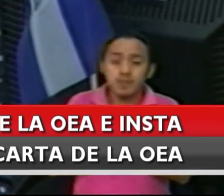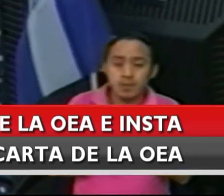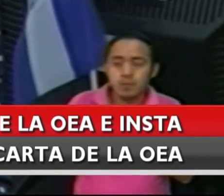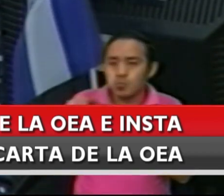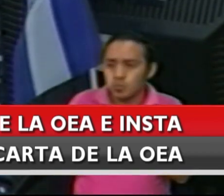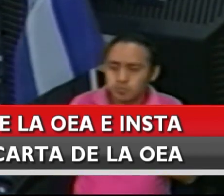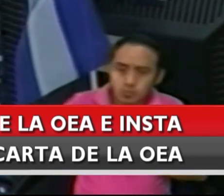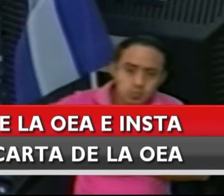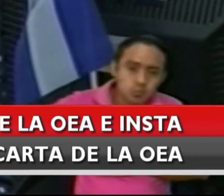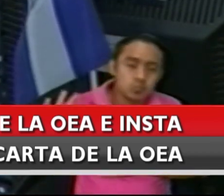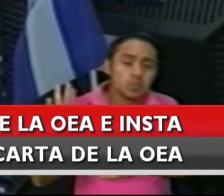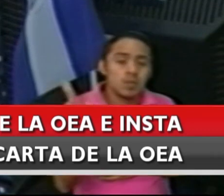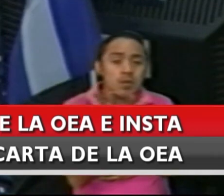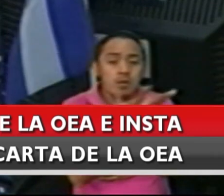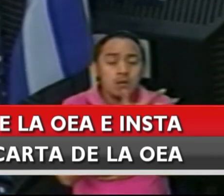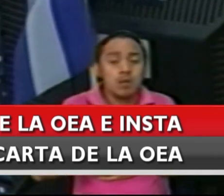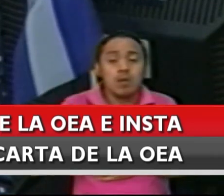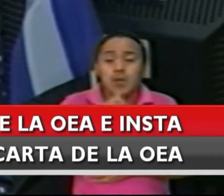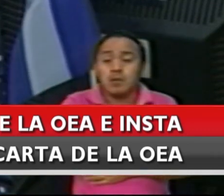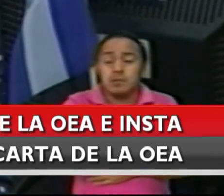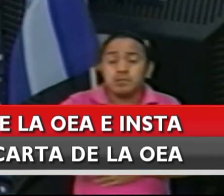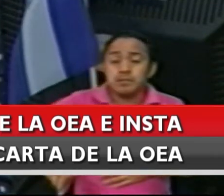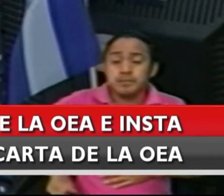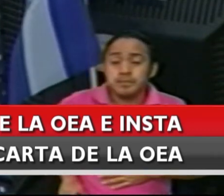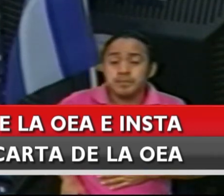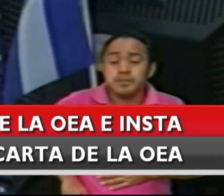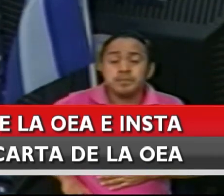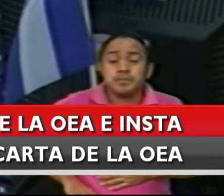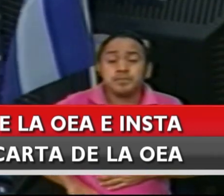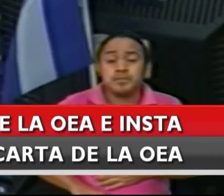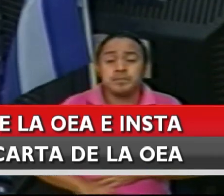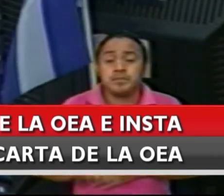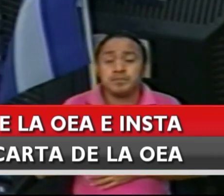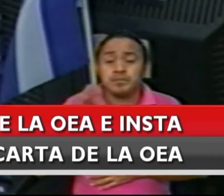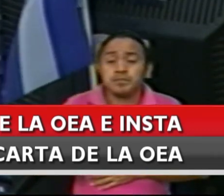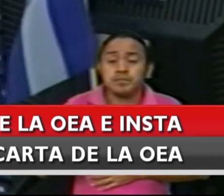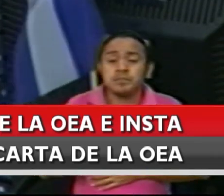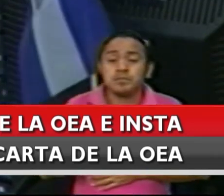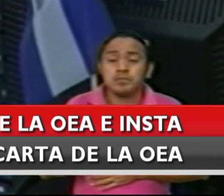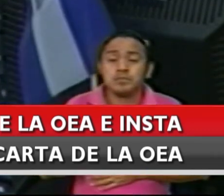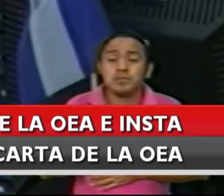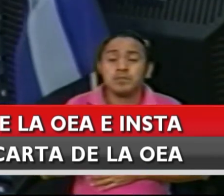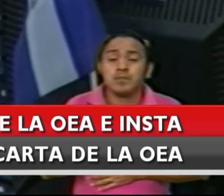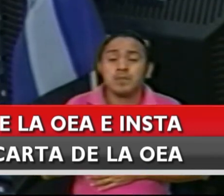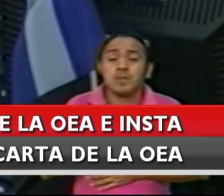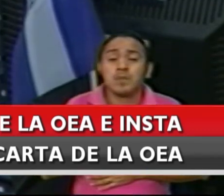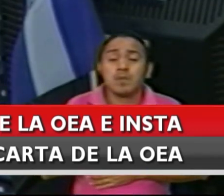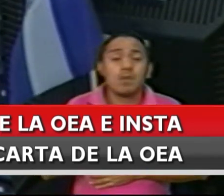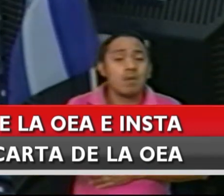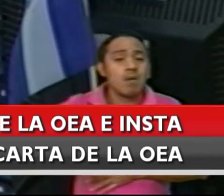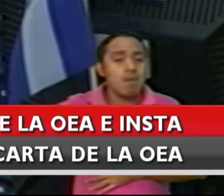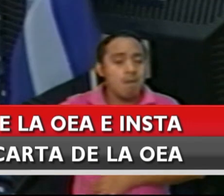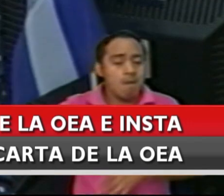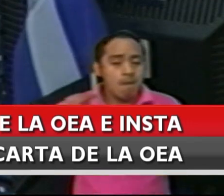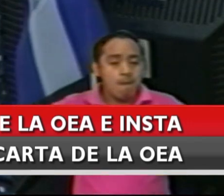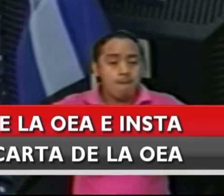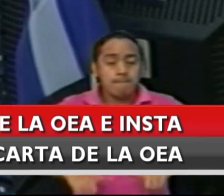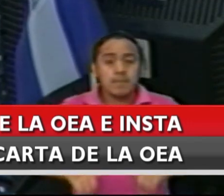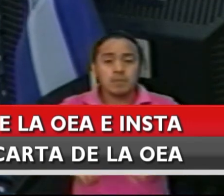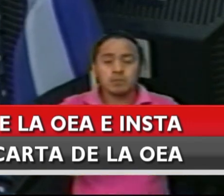de todos los diputados y diputadas, que con firmeza y con una posición